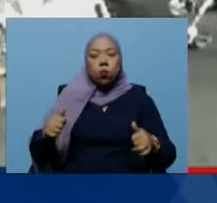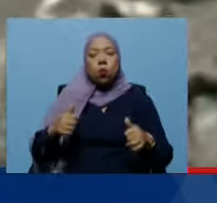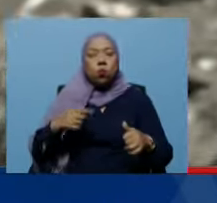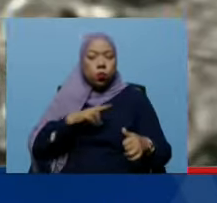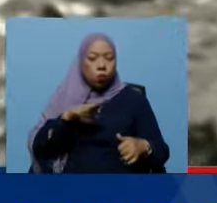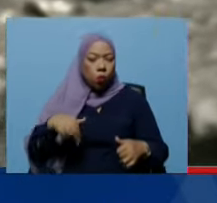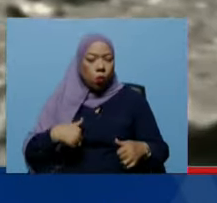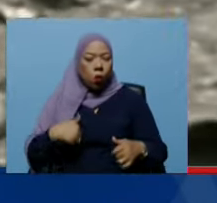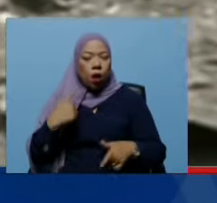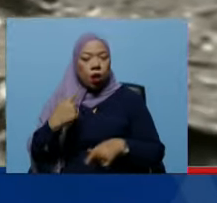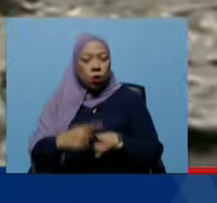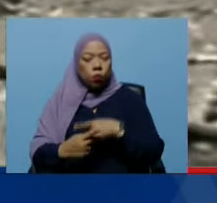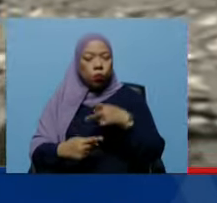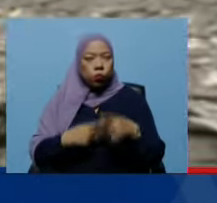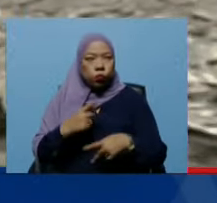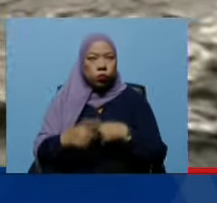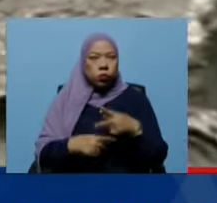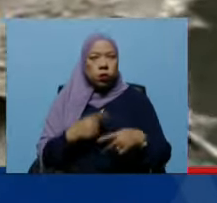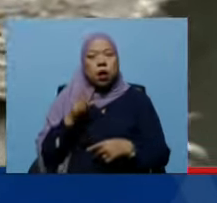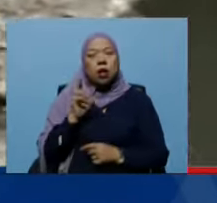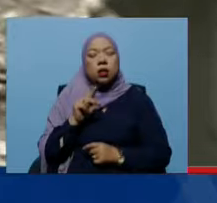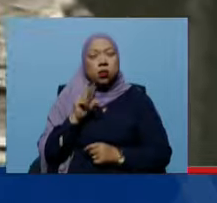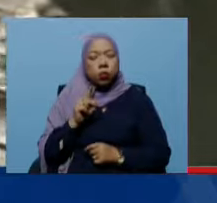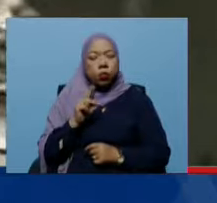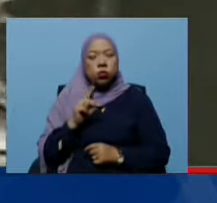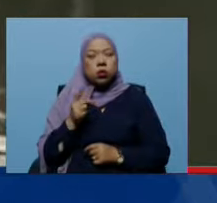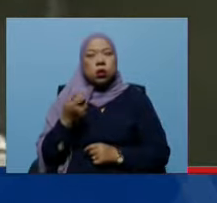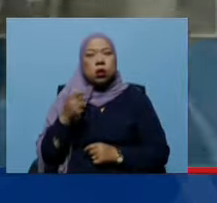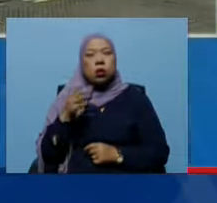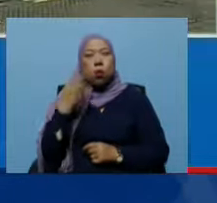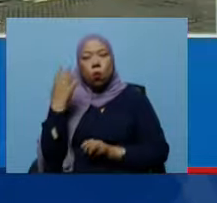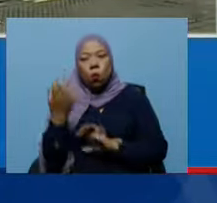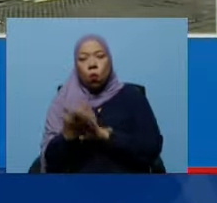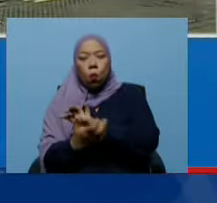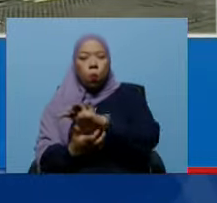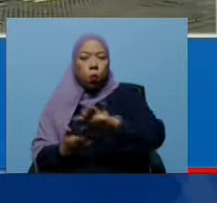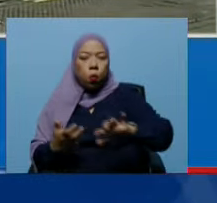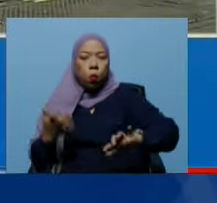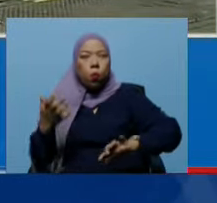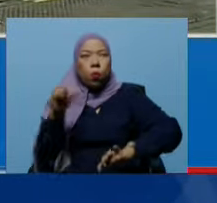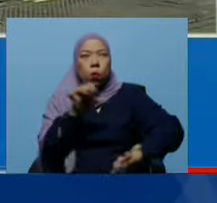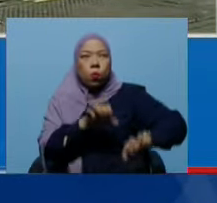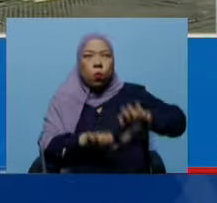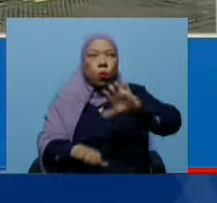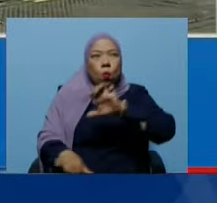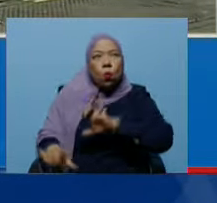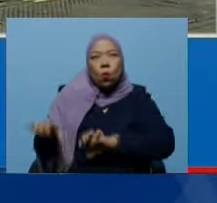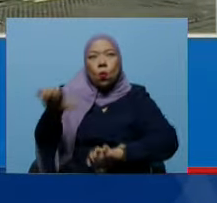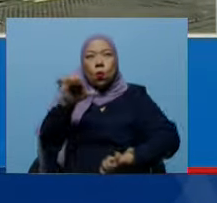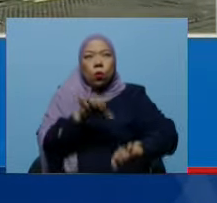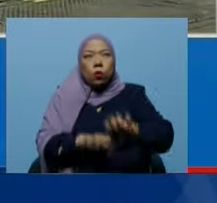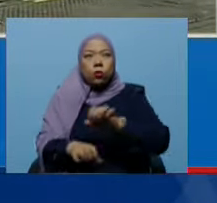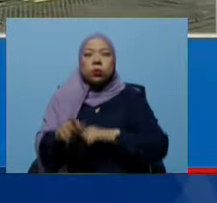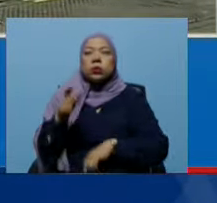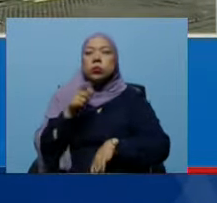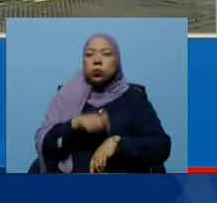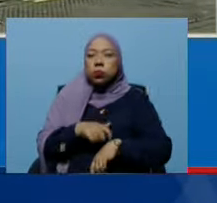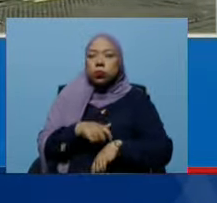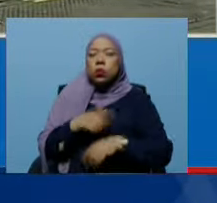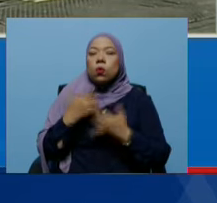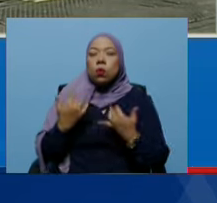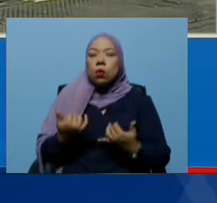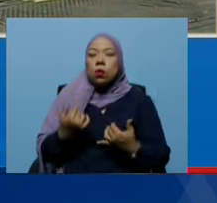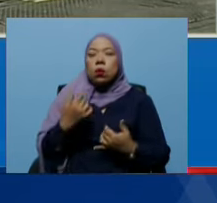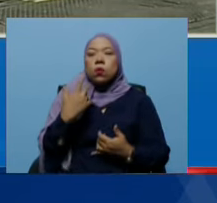poniendo en operación una segunda línea de colada. Como lo decía el señor presidente Rafael, tenía